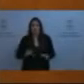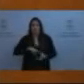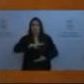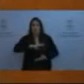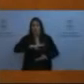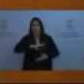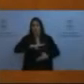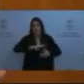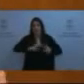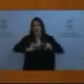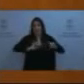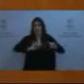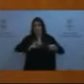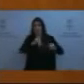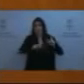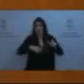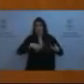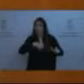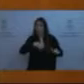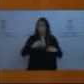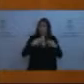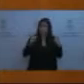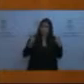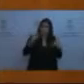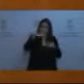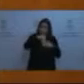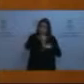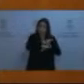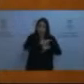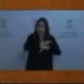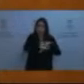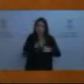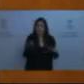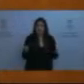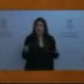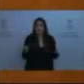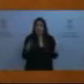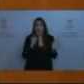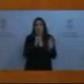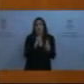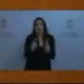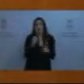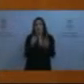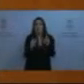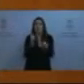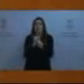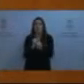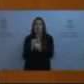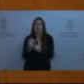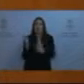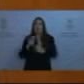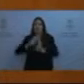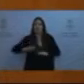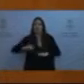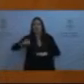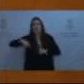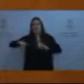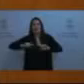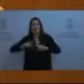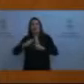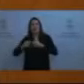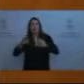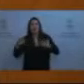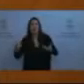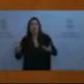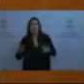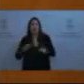la decisión de los funcionarios públicos de su consejería que ven cómo vienen los trabajadores del SERPA y deciden cuáles son las políticas. ¿Por qué?